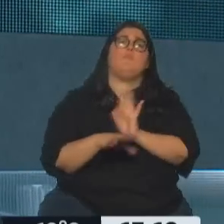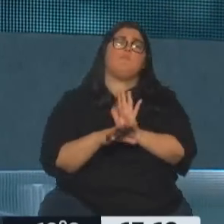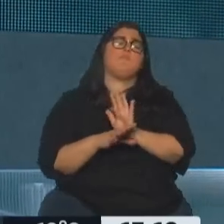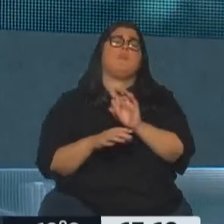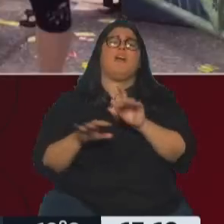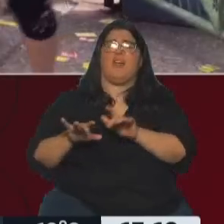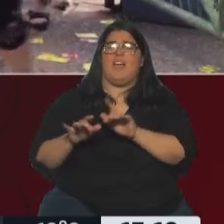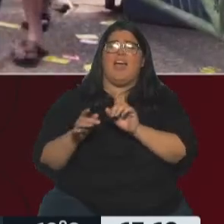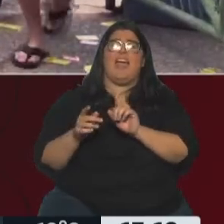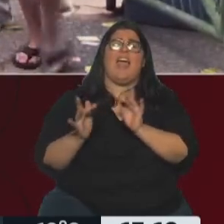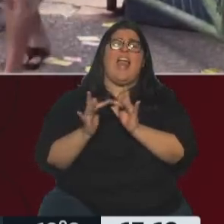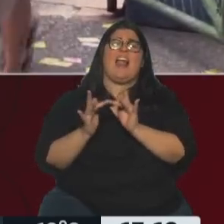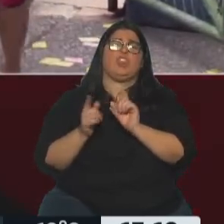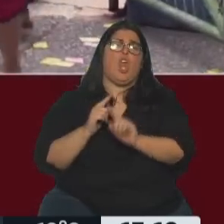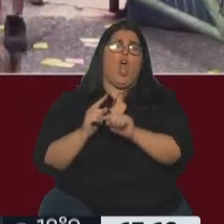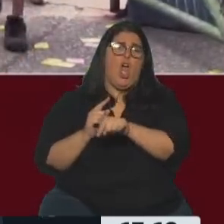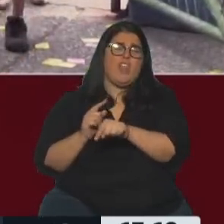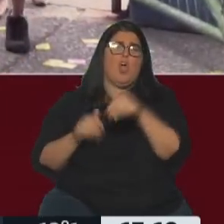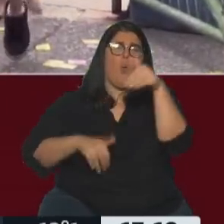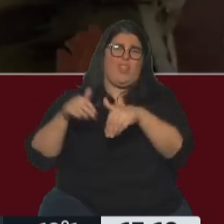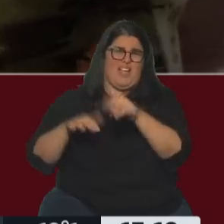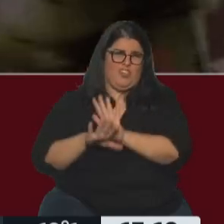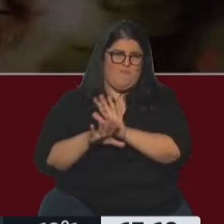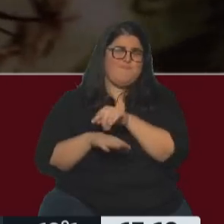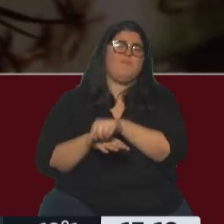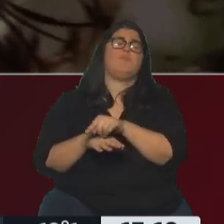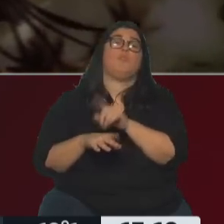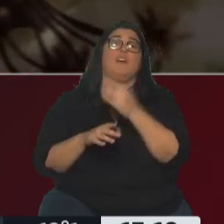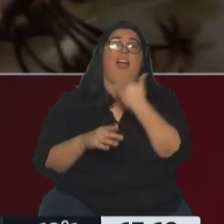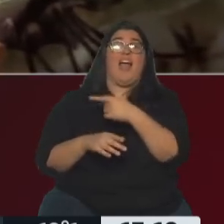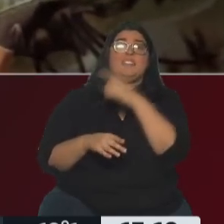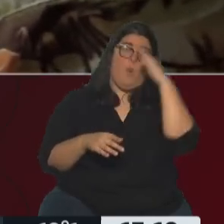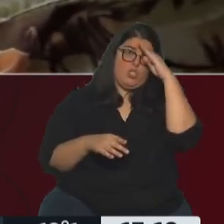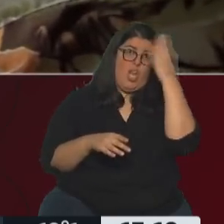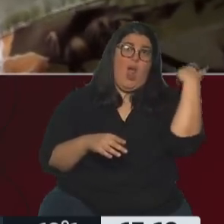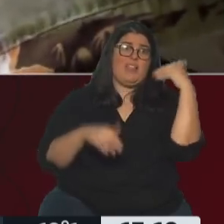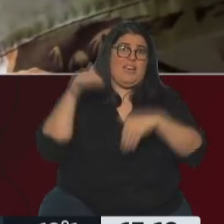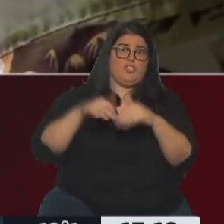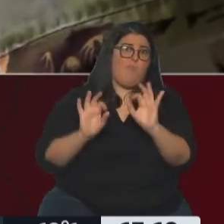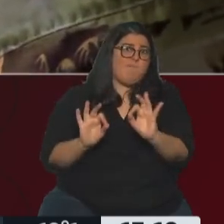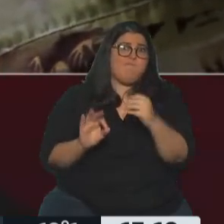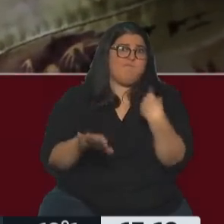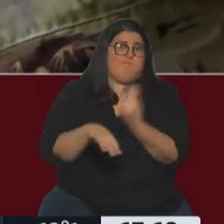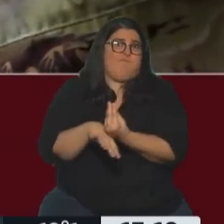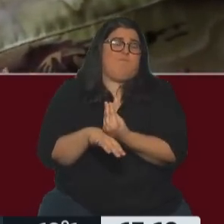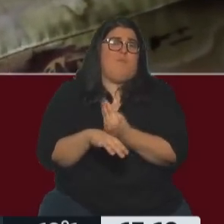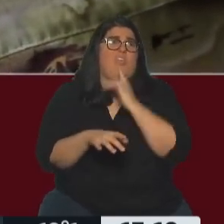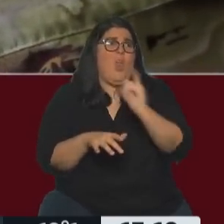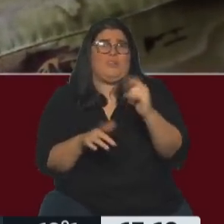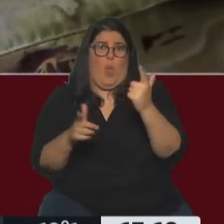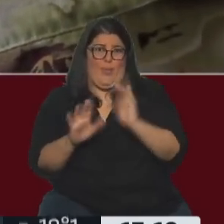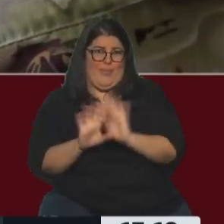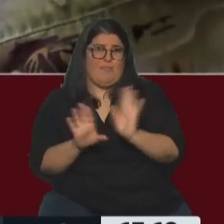que se utilizan en Brasil desde la década del 90 y por la cual Bolsonaro llegó al poder sin ningún tipo de denuncia. Y además, como lo decís, Pablo, quien suele